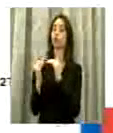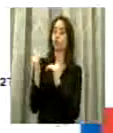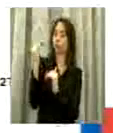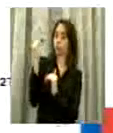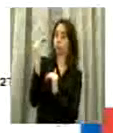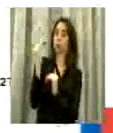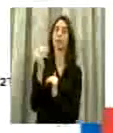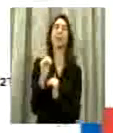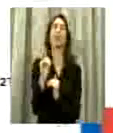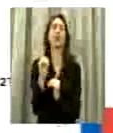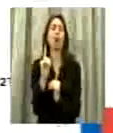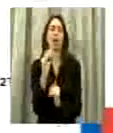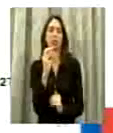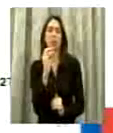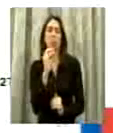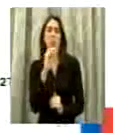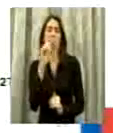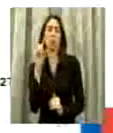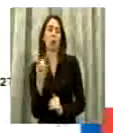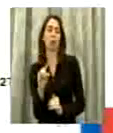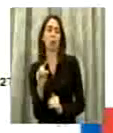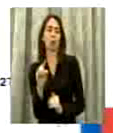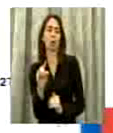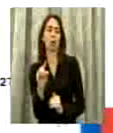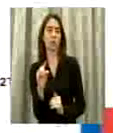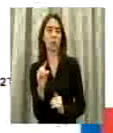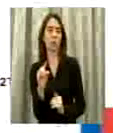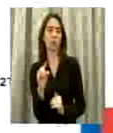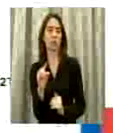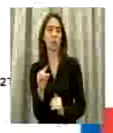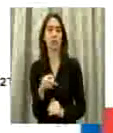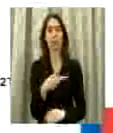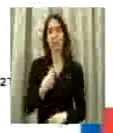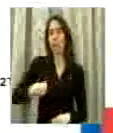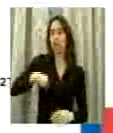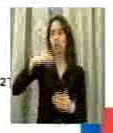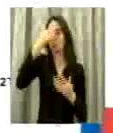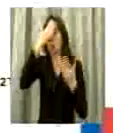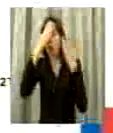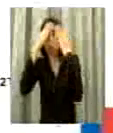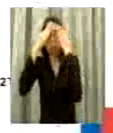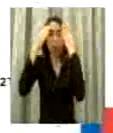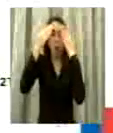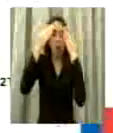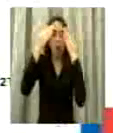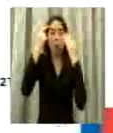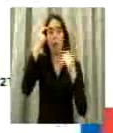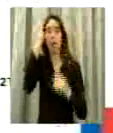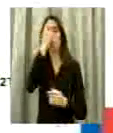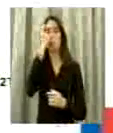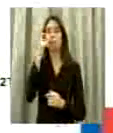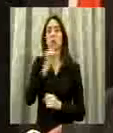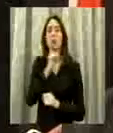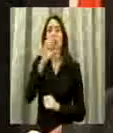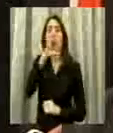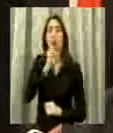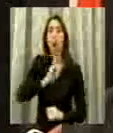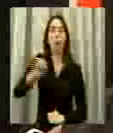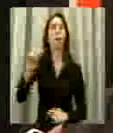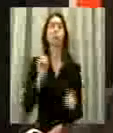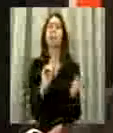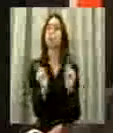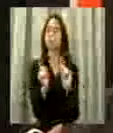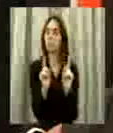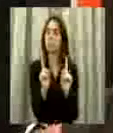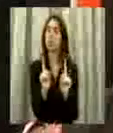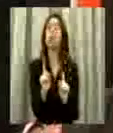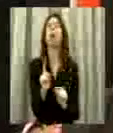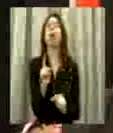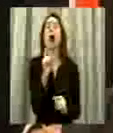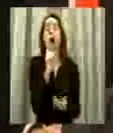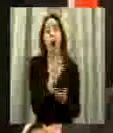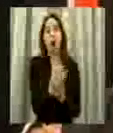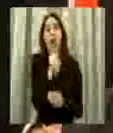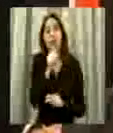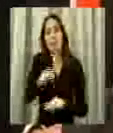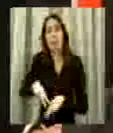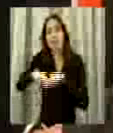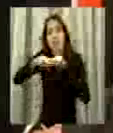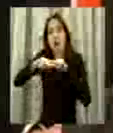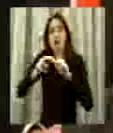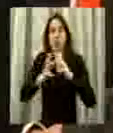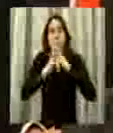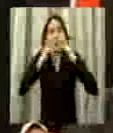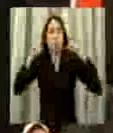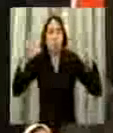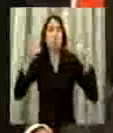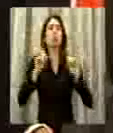no son niveles que hoy día nos estén preocupando al nivel de pensar que son insostenibles. No, tenemos déficits mayores, pero no son